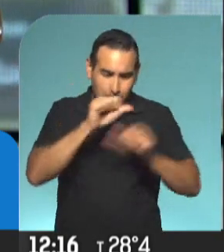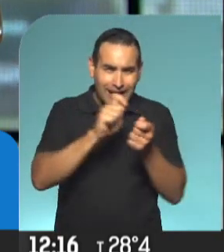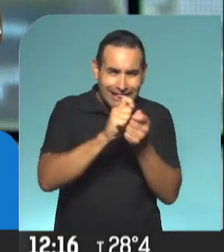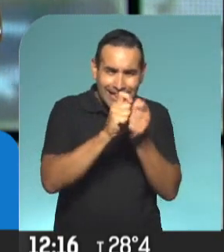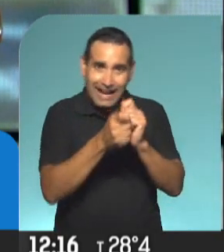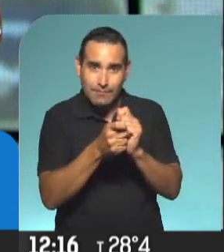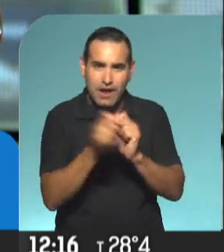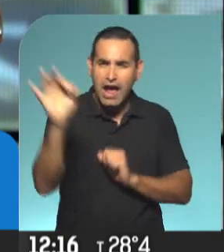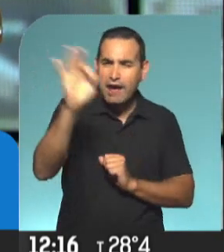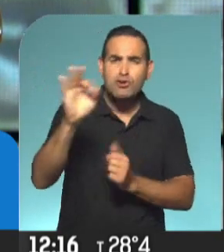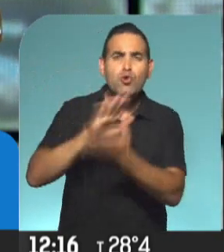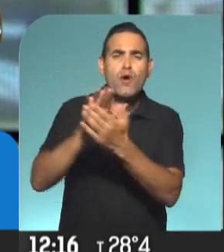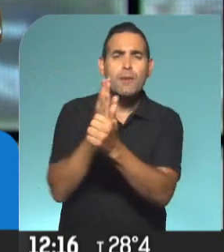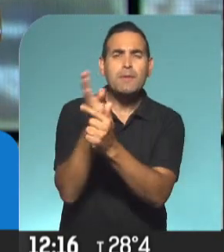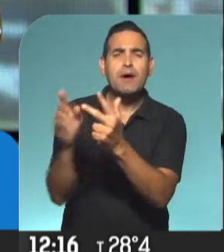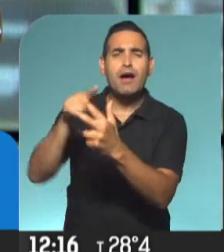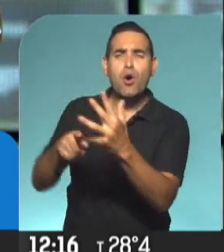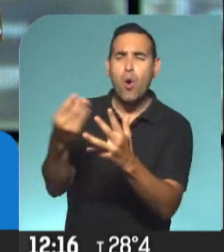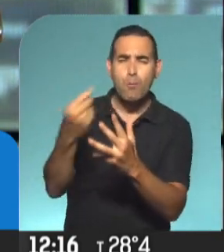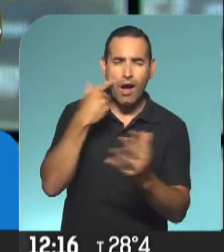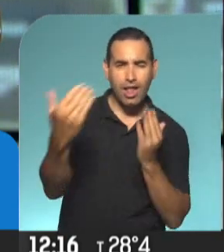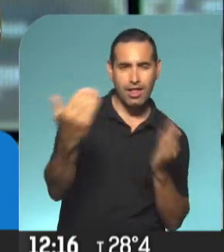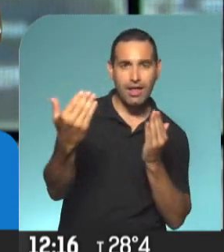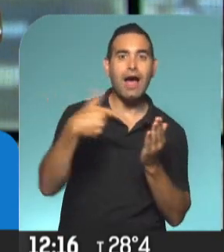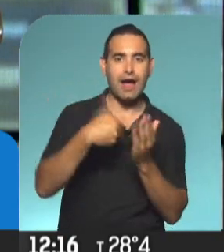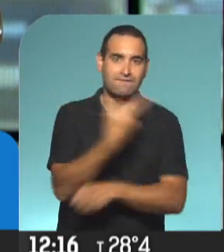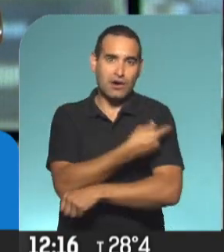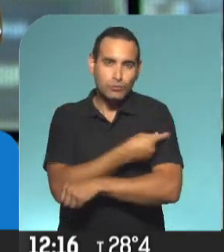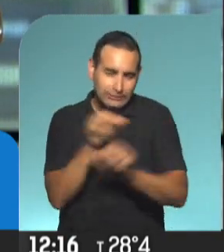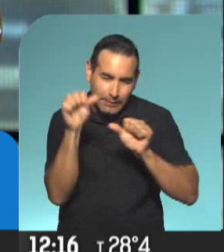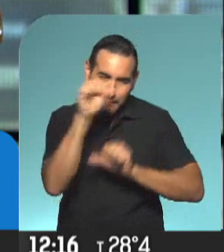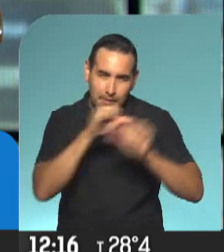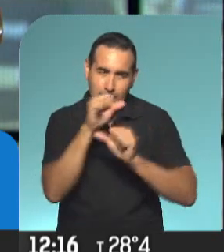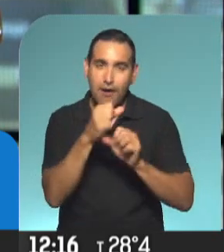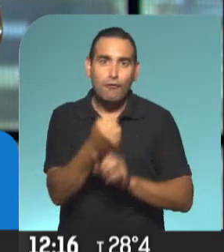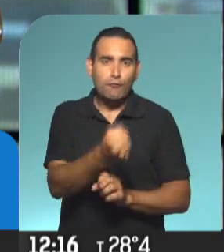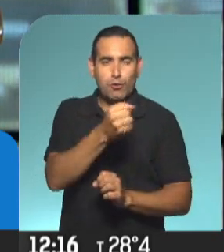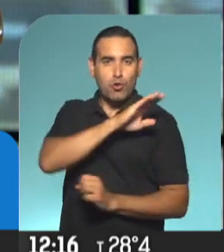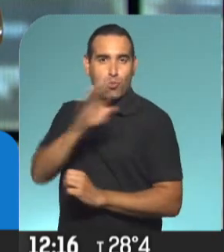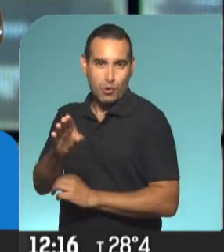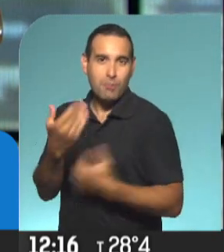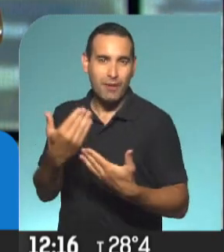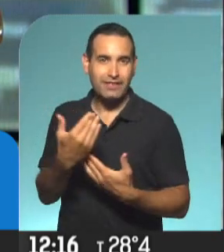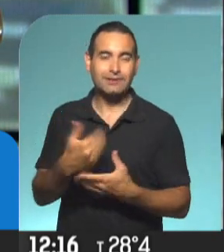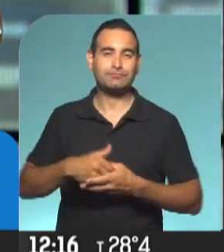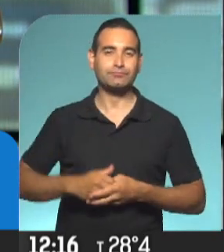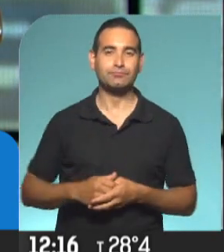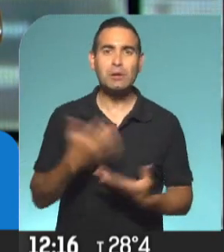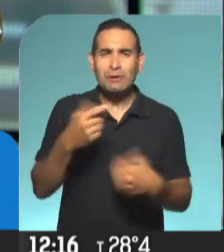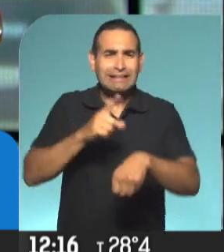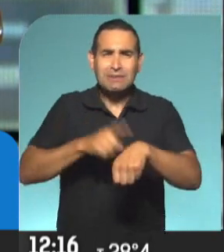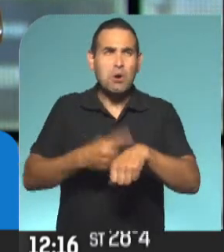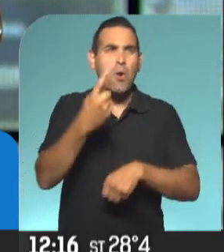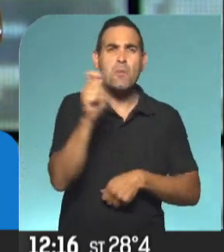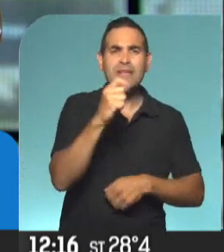peligro la eficacia de la vacuna. Como la gripe, por ejemplo, con la vacuna de la gripe. Mucho mejor que con la gripe, porque se puede hacer en el curso de 1